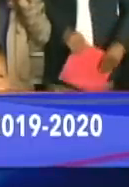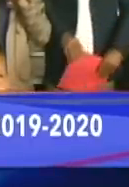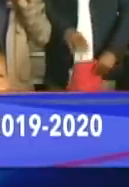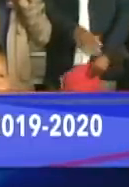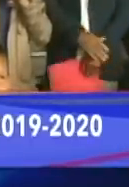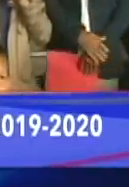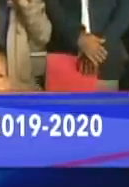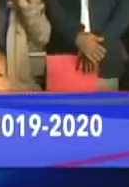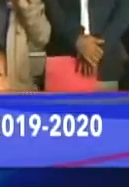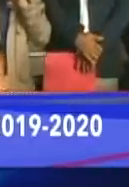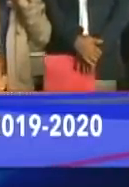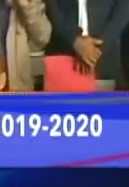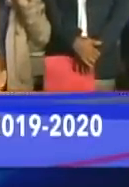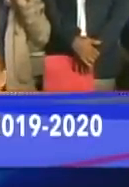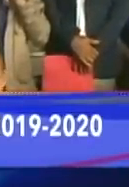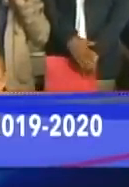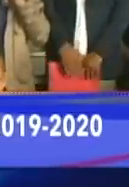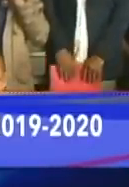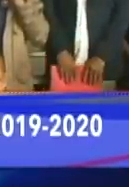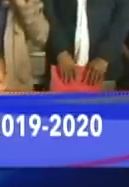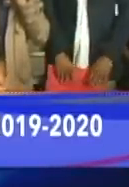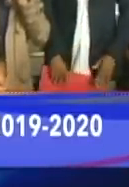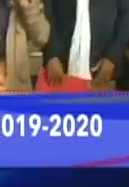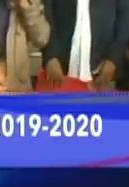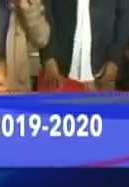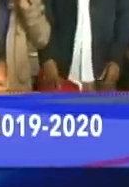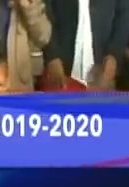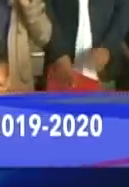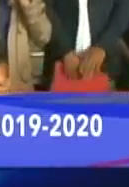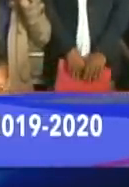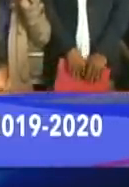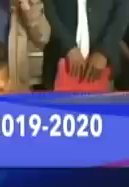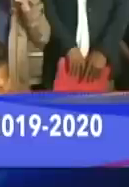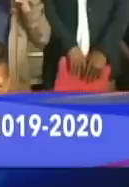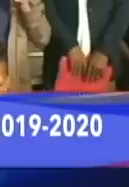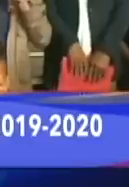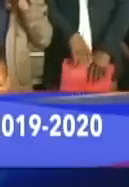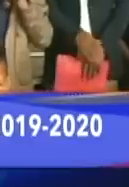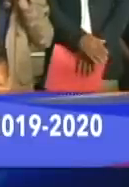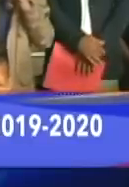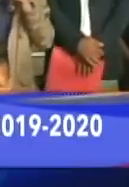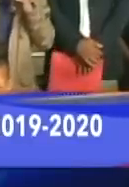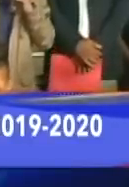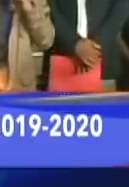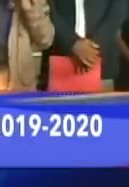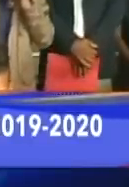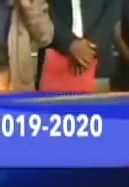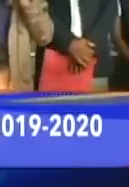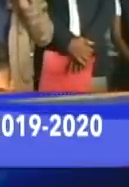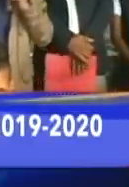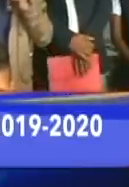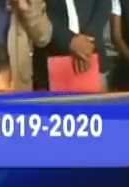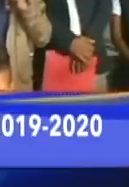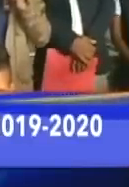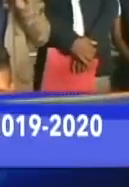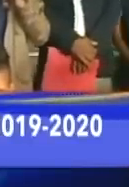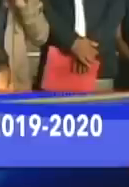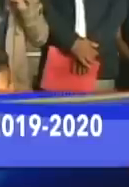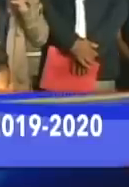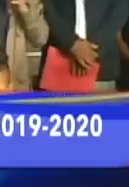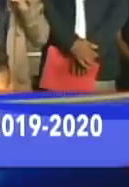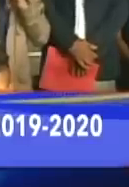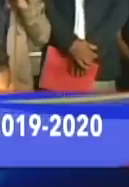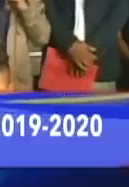en esta comunidad los niños que quiere que habitan estudiaban algunos en los teques otros en los salias otros en otras escuelas